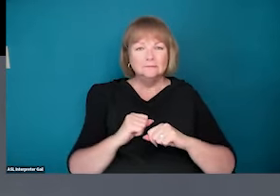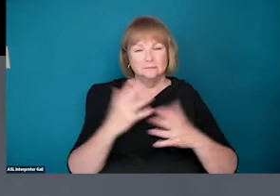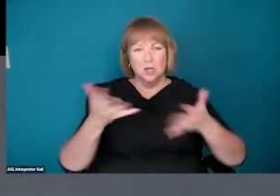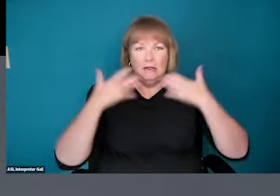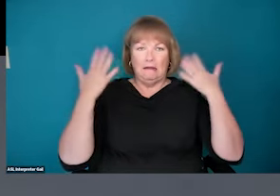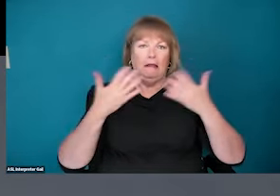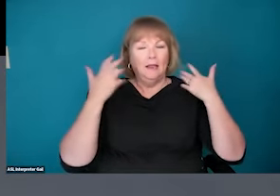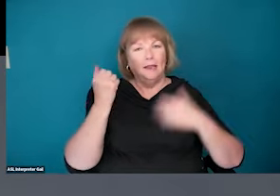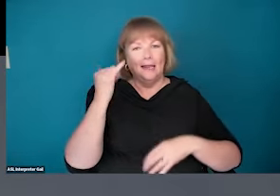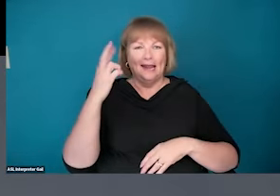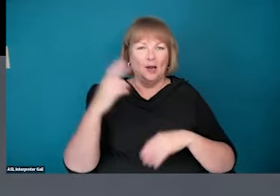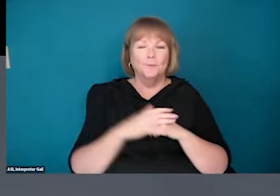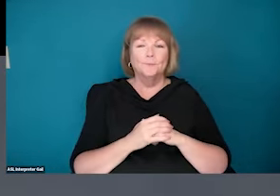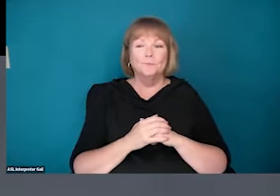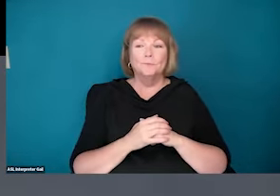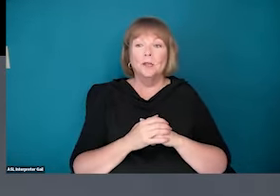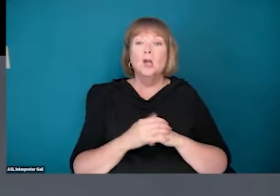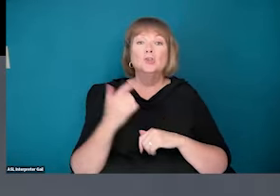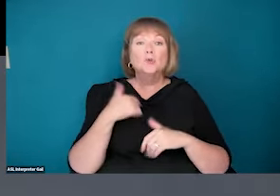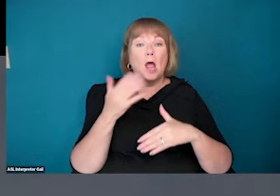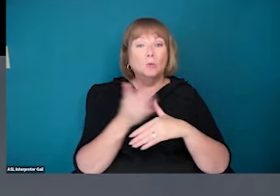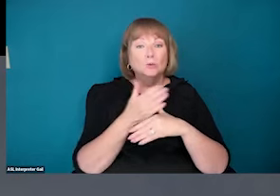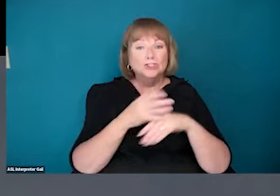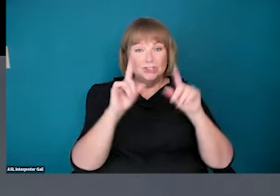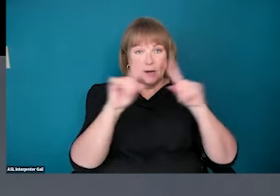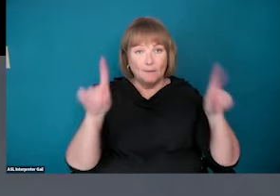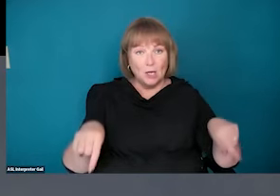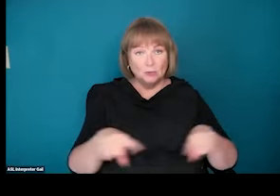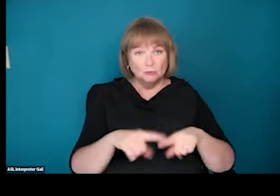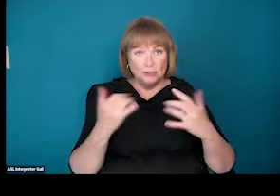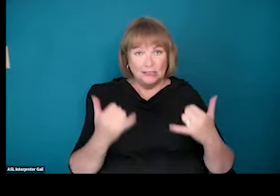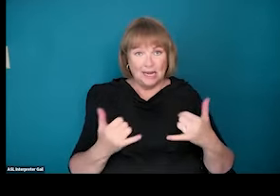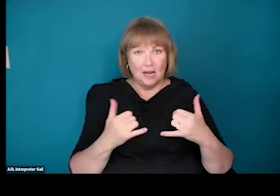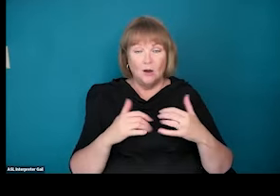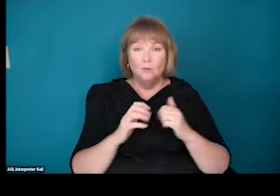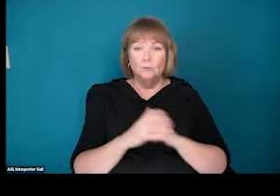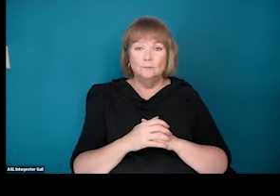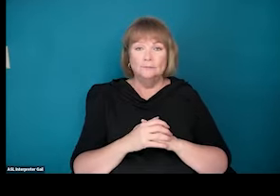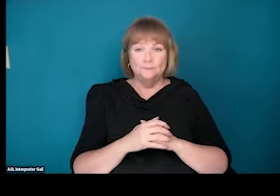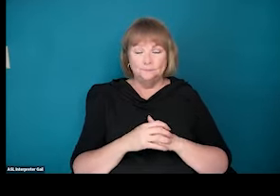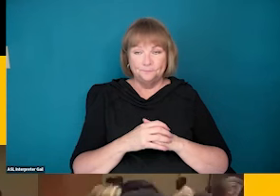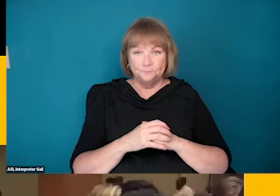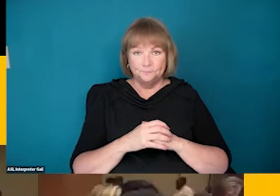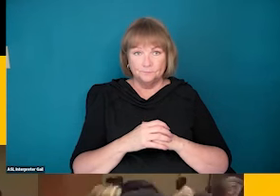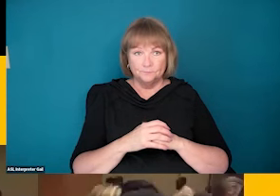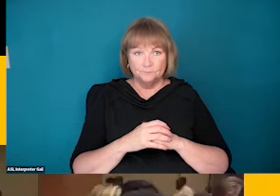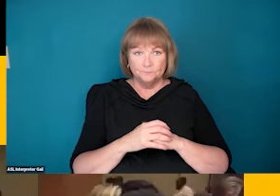un descanso breve para que todos puedan tomar, se estiren, se pongan de pie, si quieren salir por unos